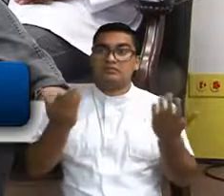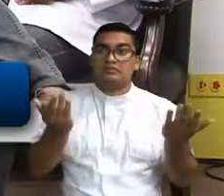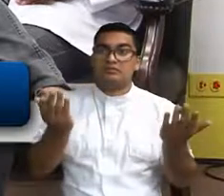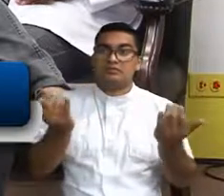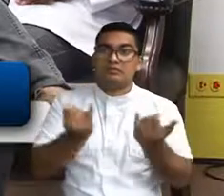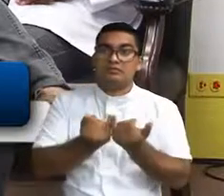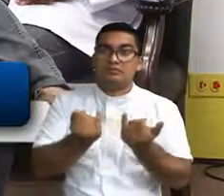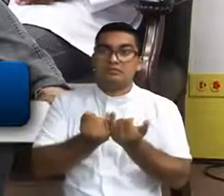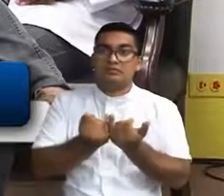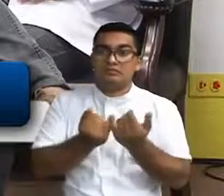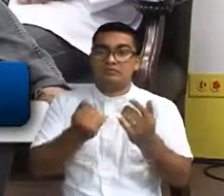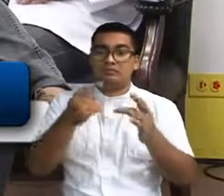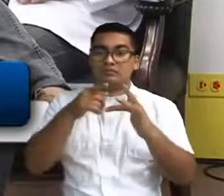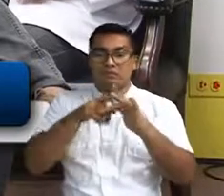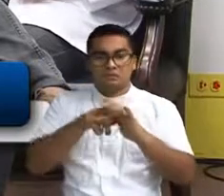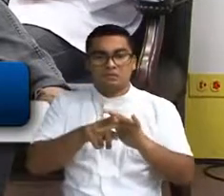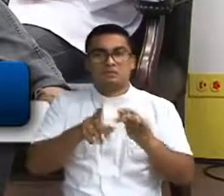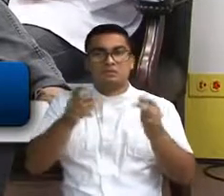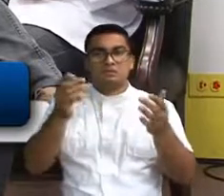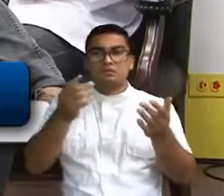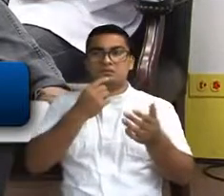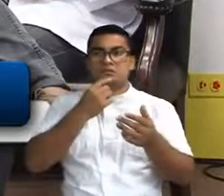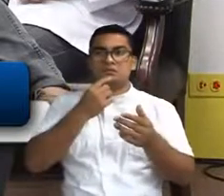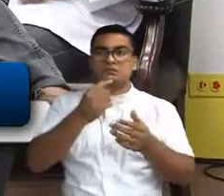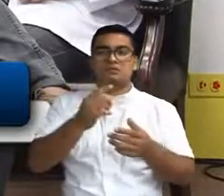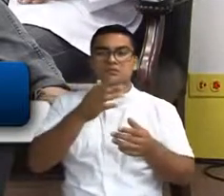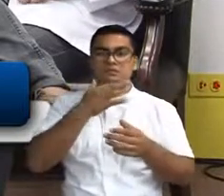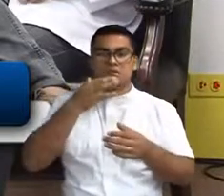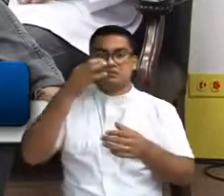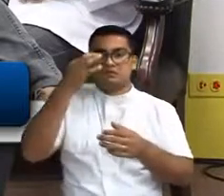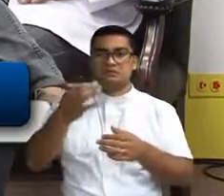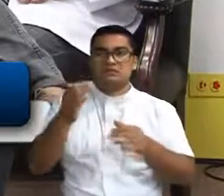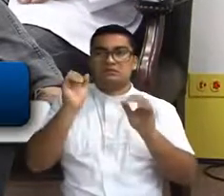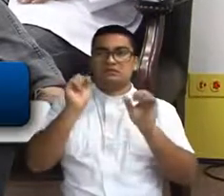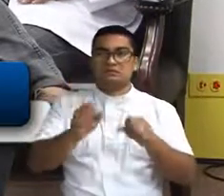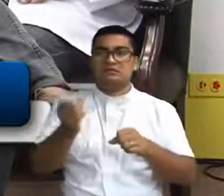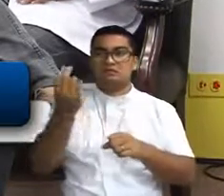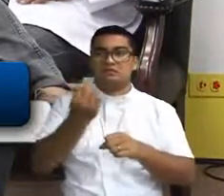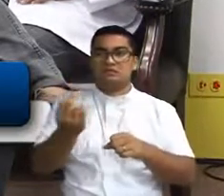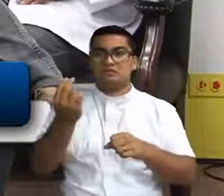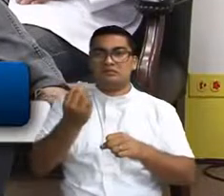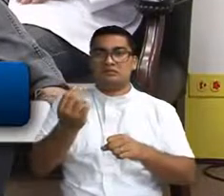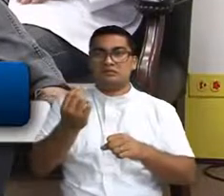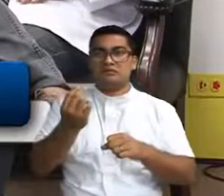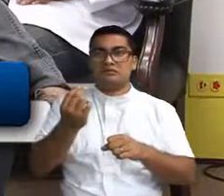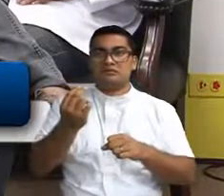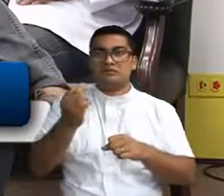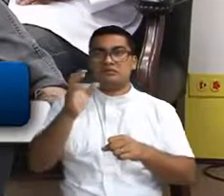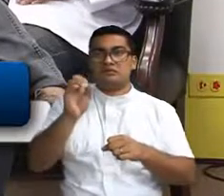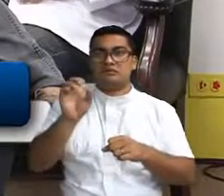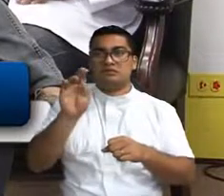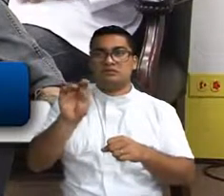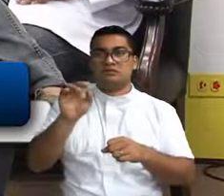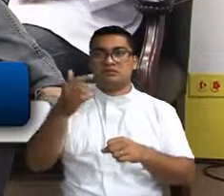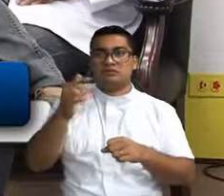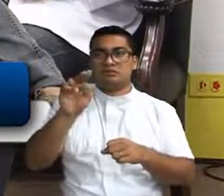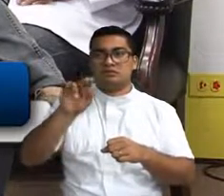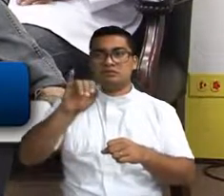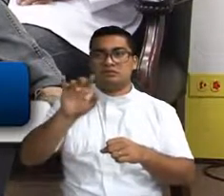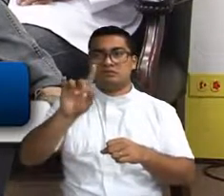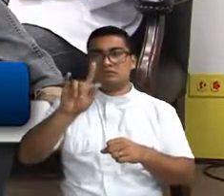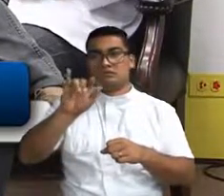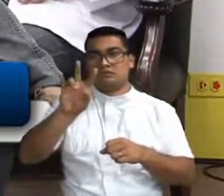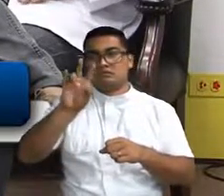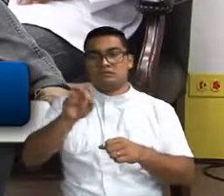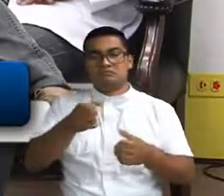de psicoterapia. Ya puede ser la más efectiva que podemos utilizar es la terapia cognitiva conductual, que nosotros es donde brindamos pues